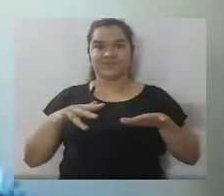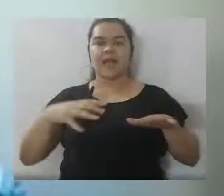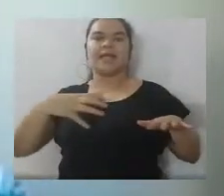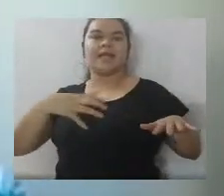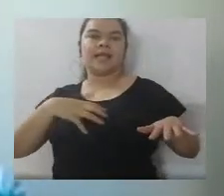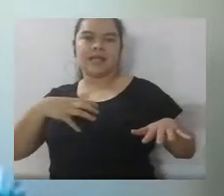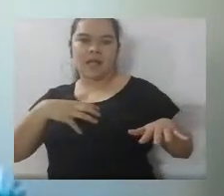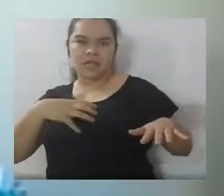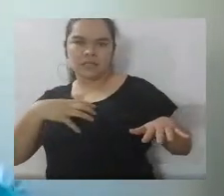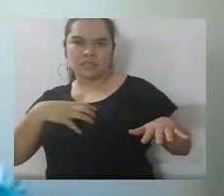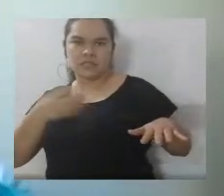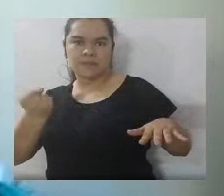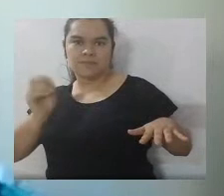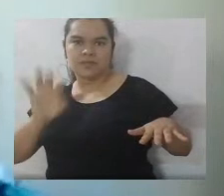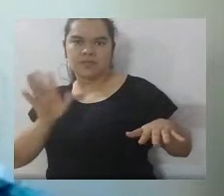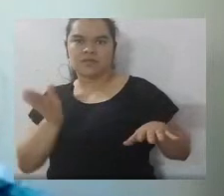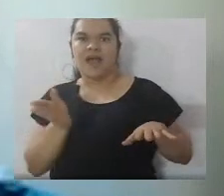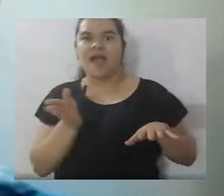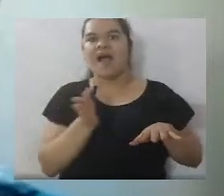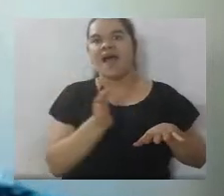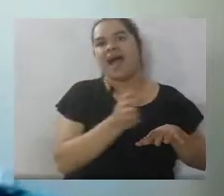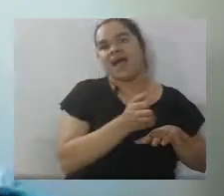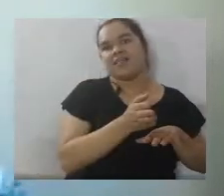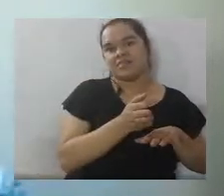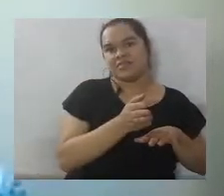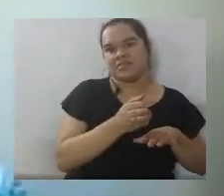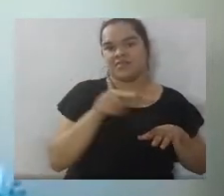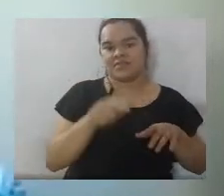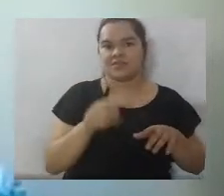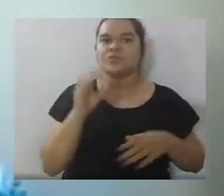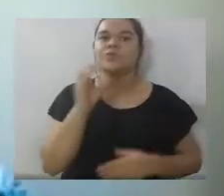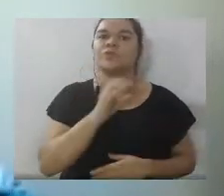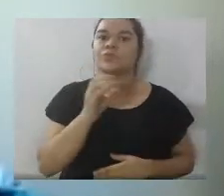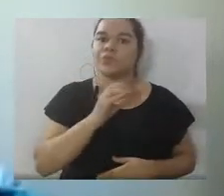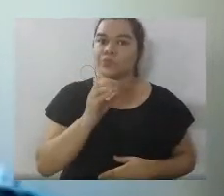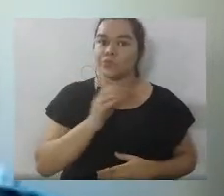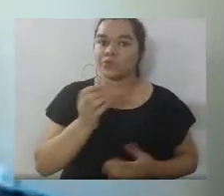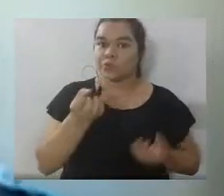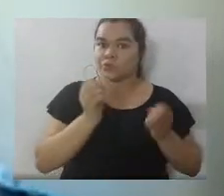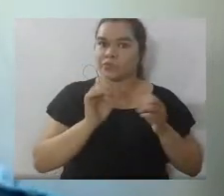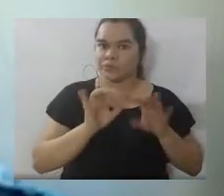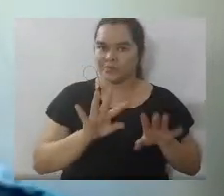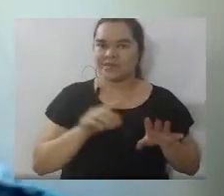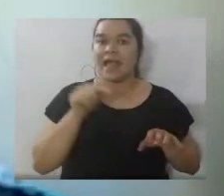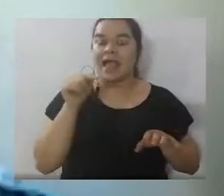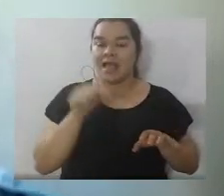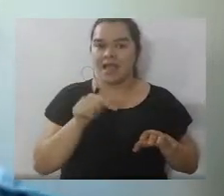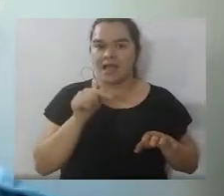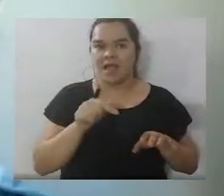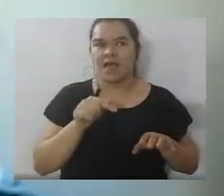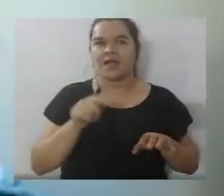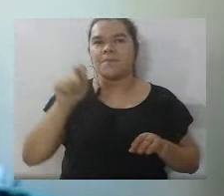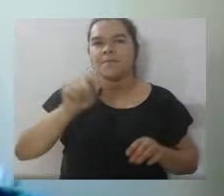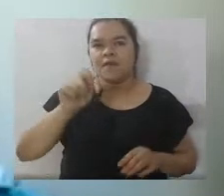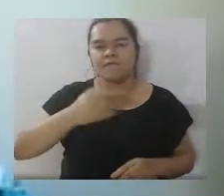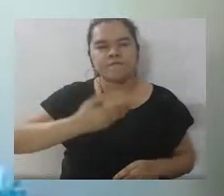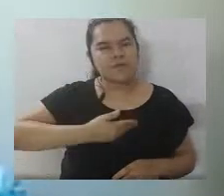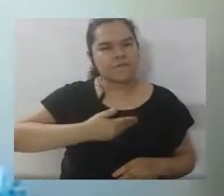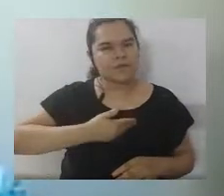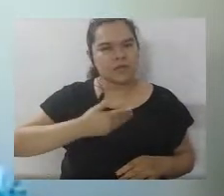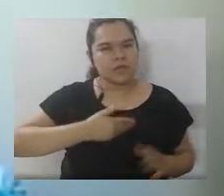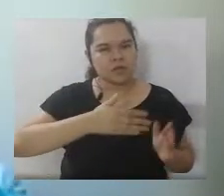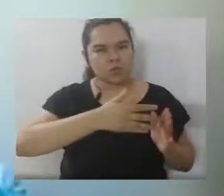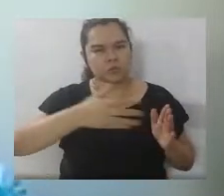el dictado de las asignaturas de los primeros años. Generalmente trabajamos durante el mes de febrero,